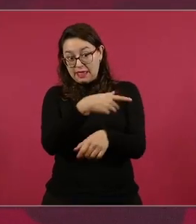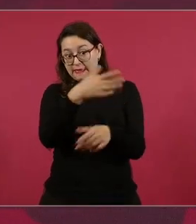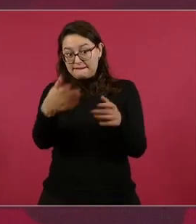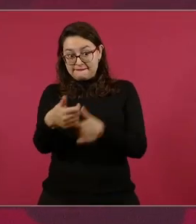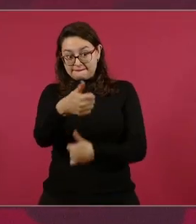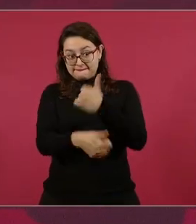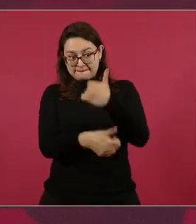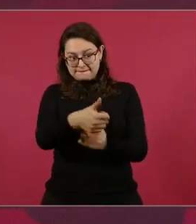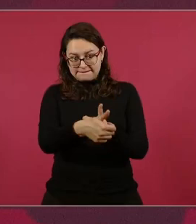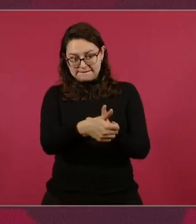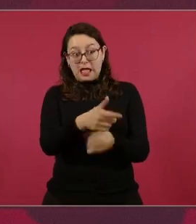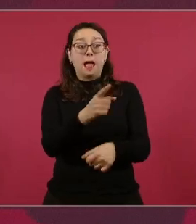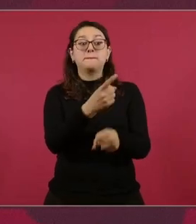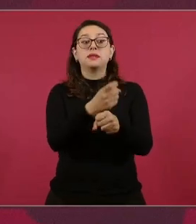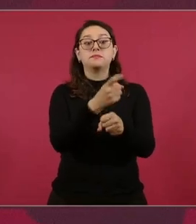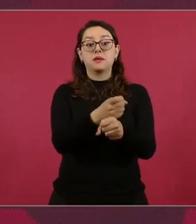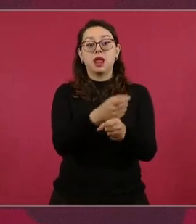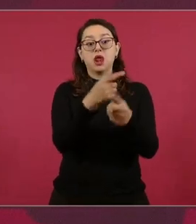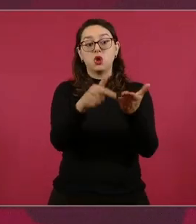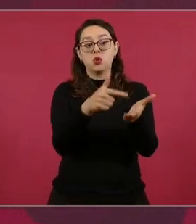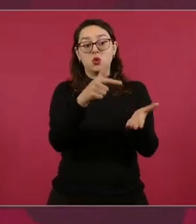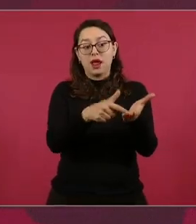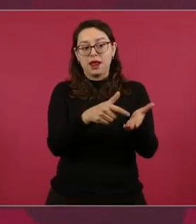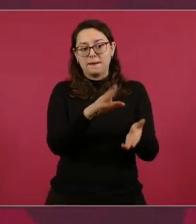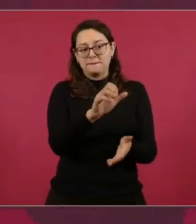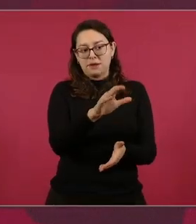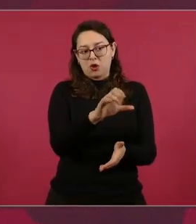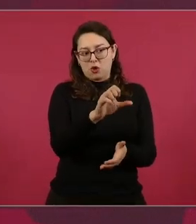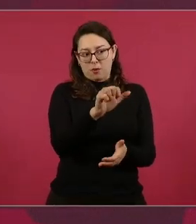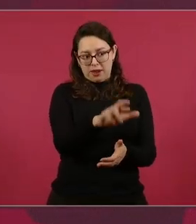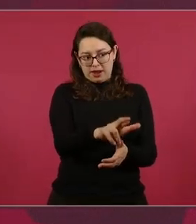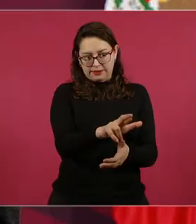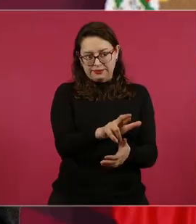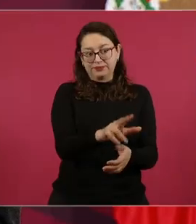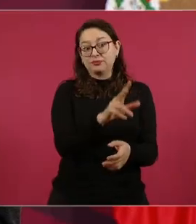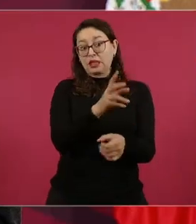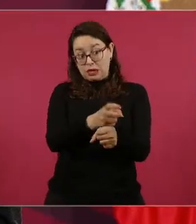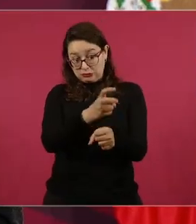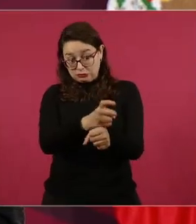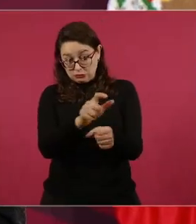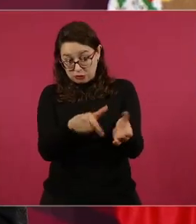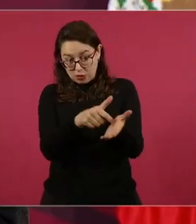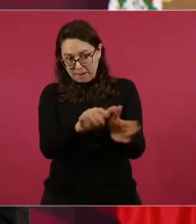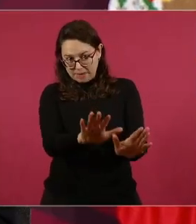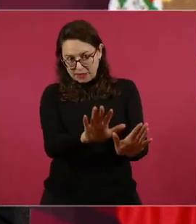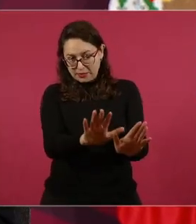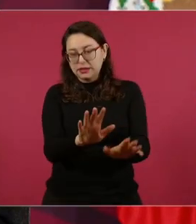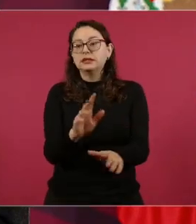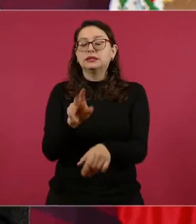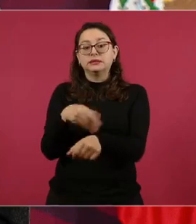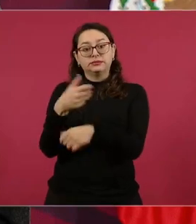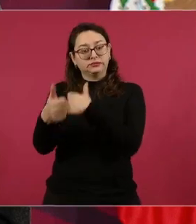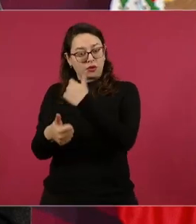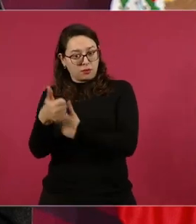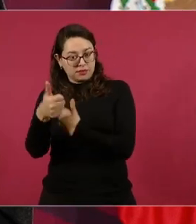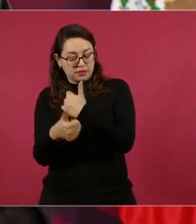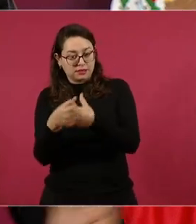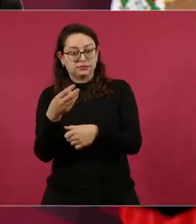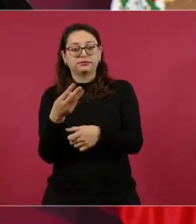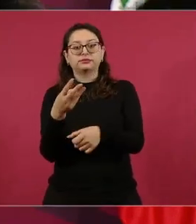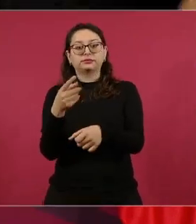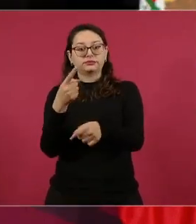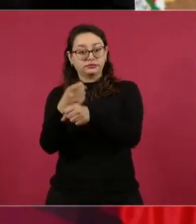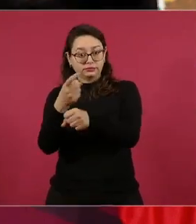Y así en un año entregaron como 20 bancos a